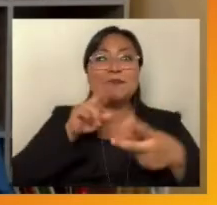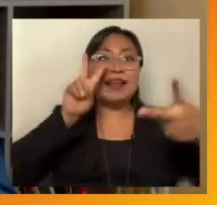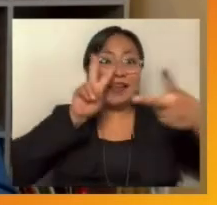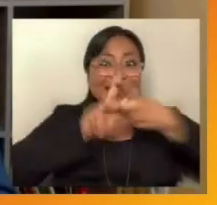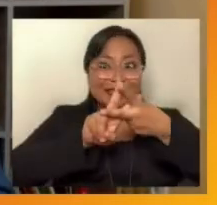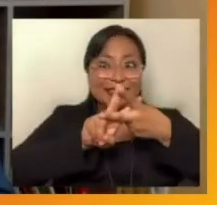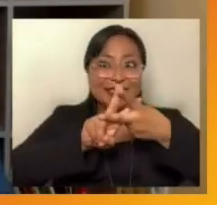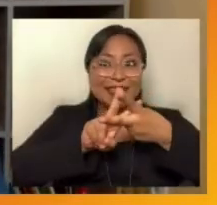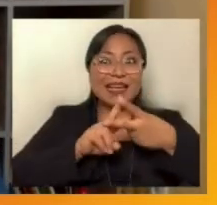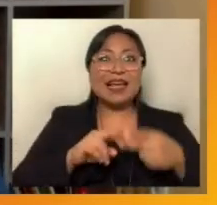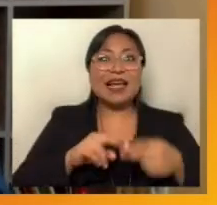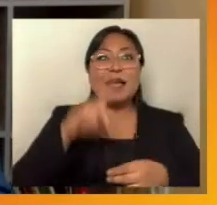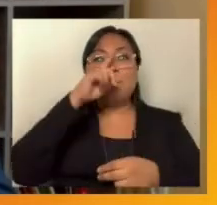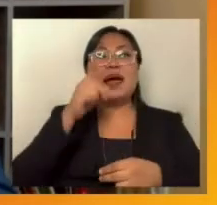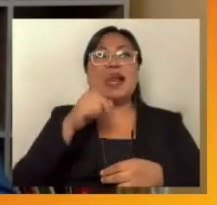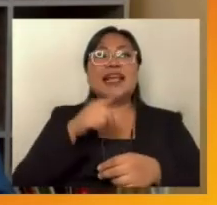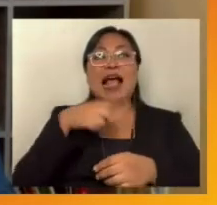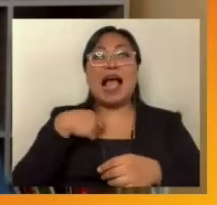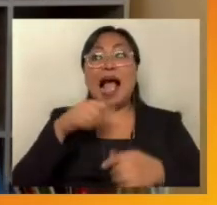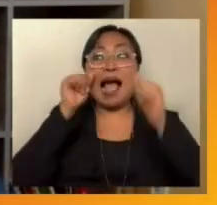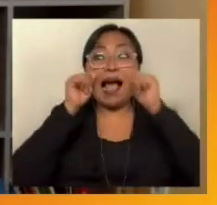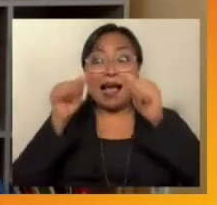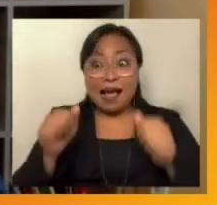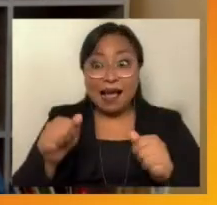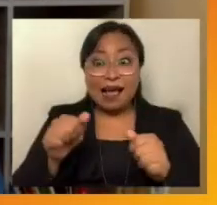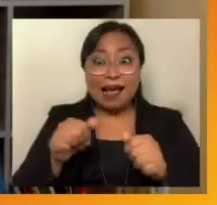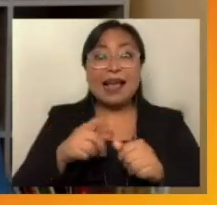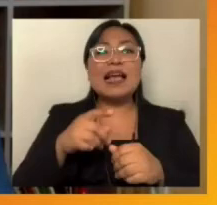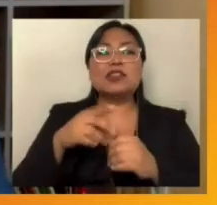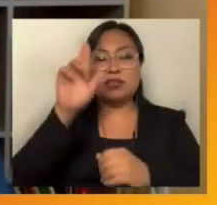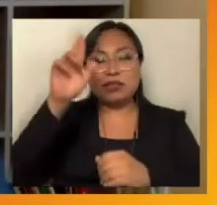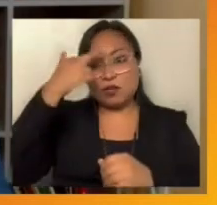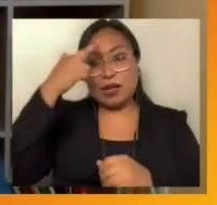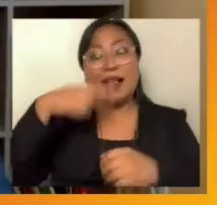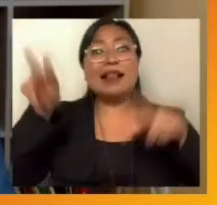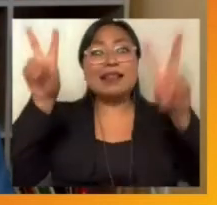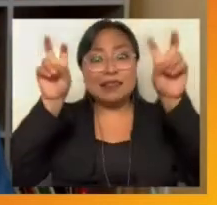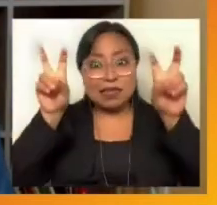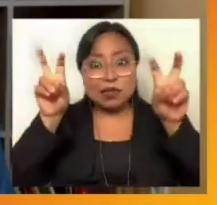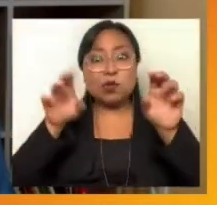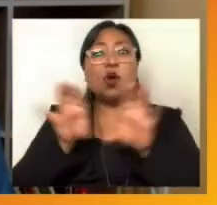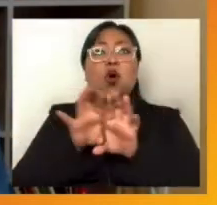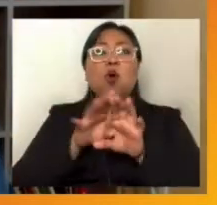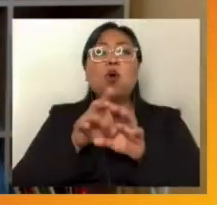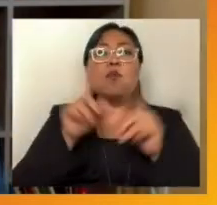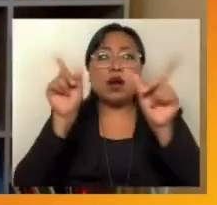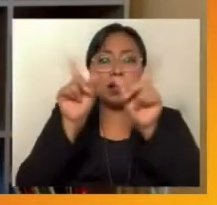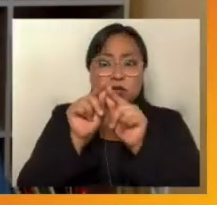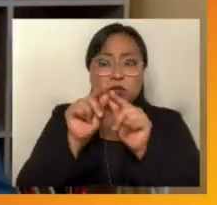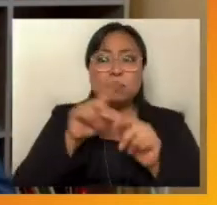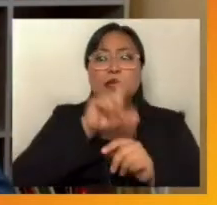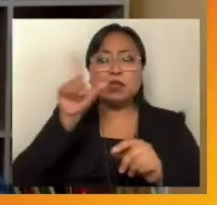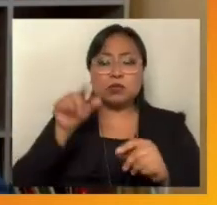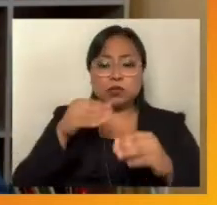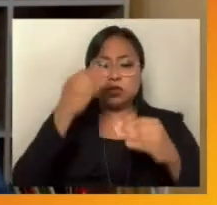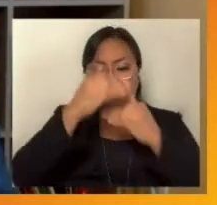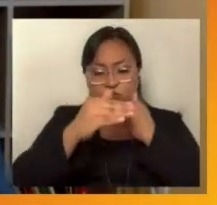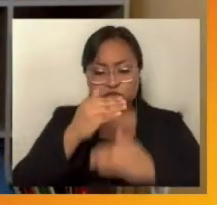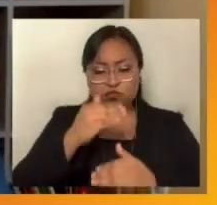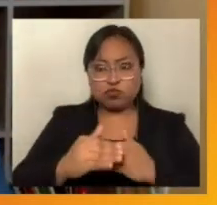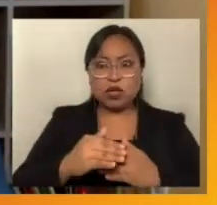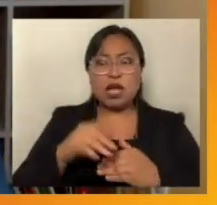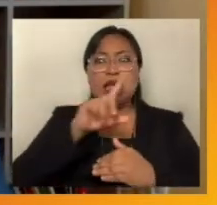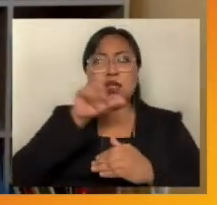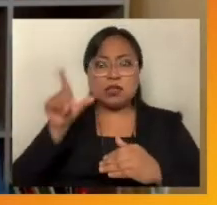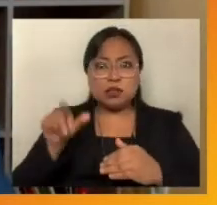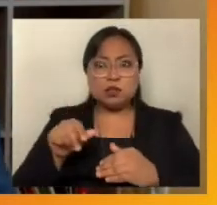Titular que llame atención, resume lo que estás contando, oxigena el texto, llamada a la acción y archivar con hashtag. Hashtag, puedes